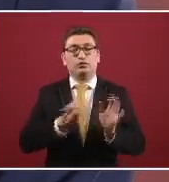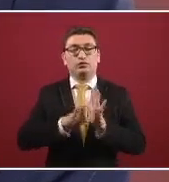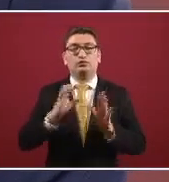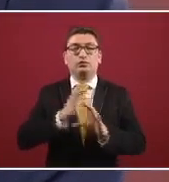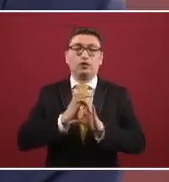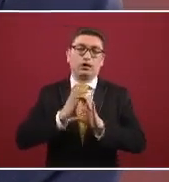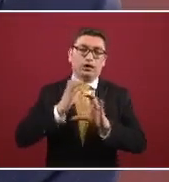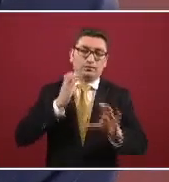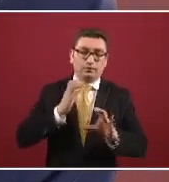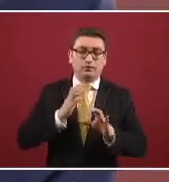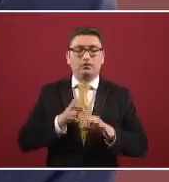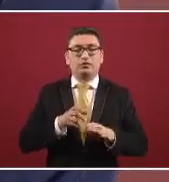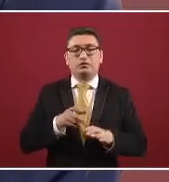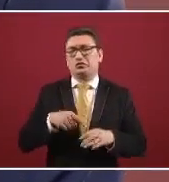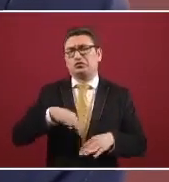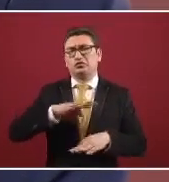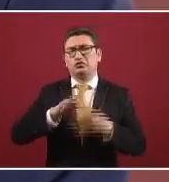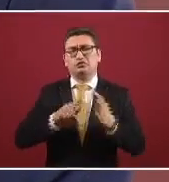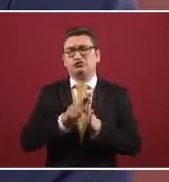y